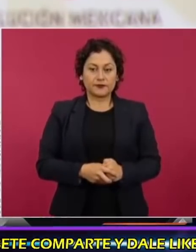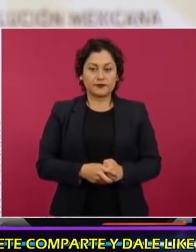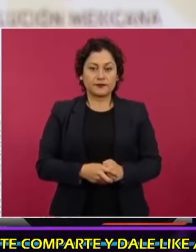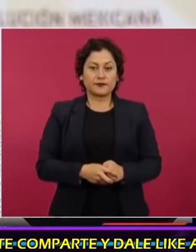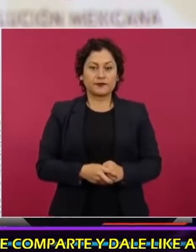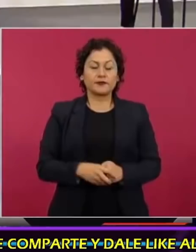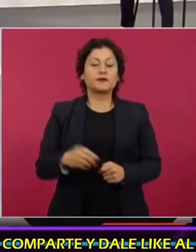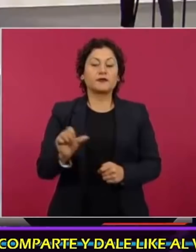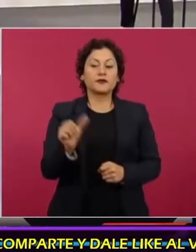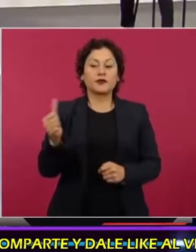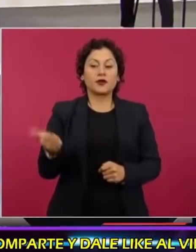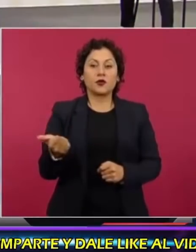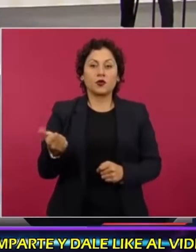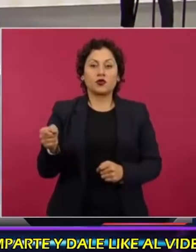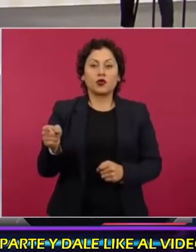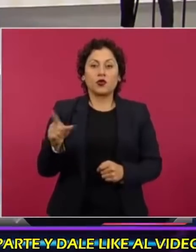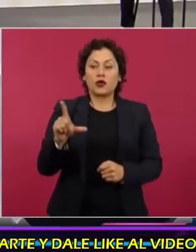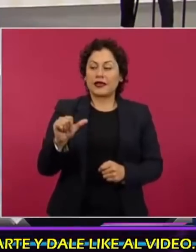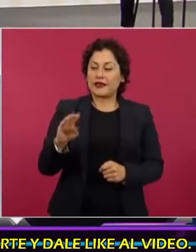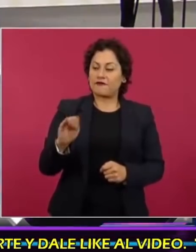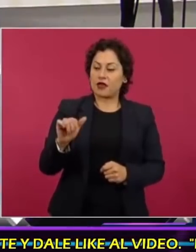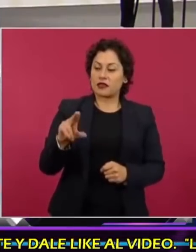¿Y el otro del Líbano no lo consiguieron?